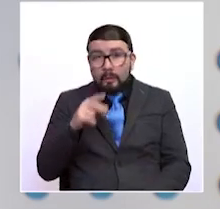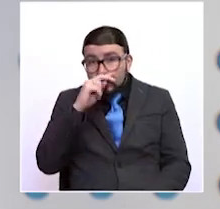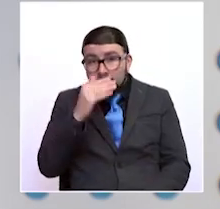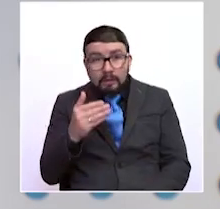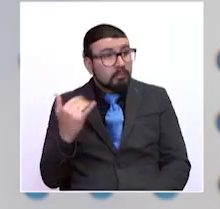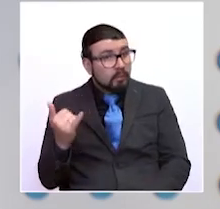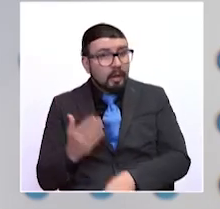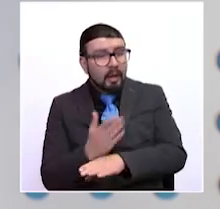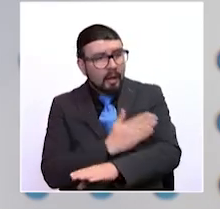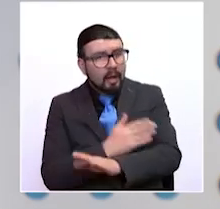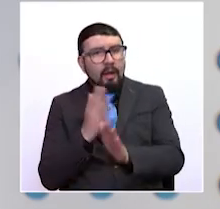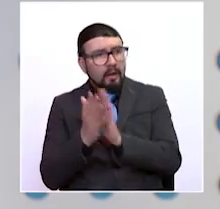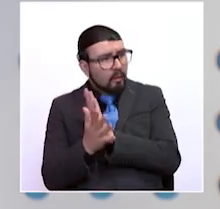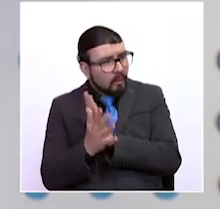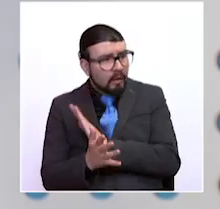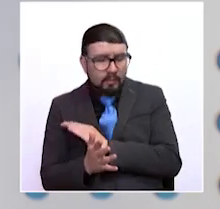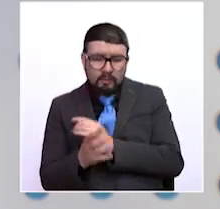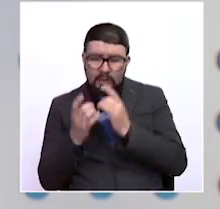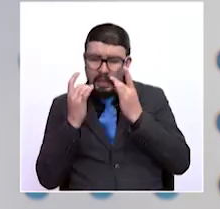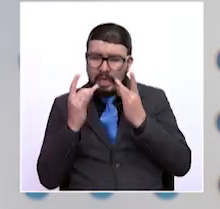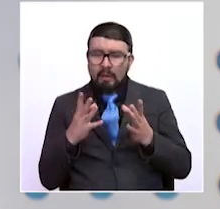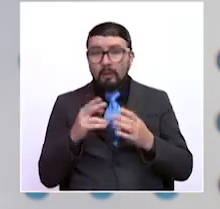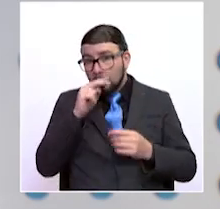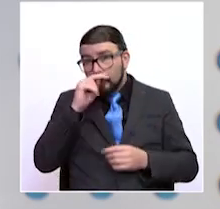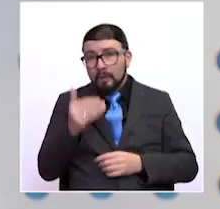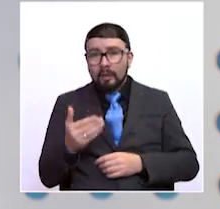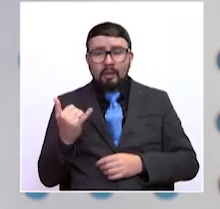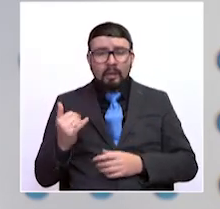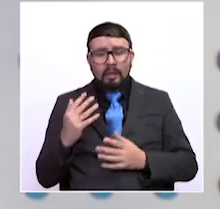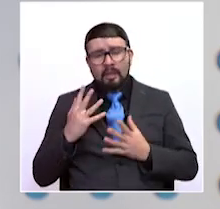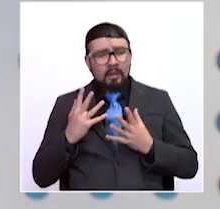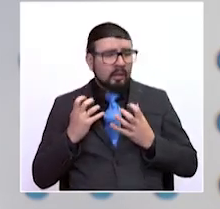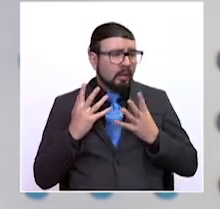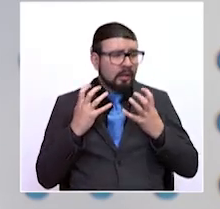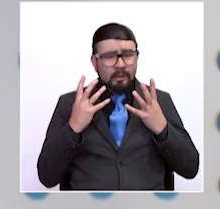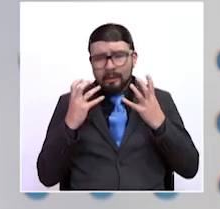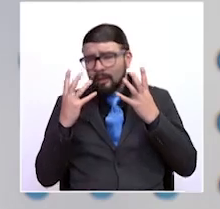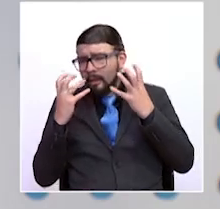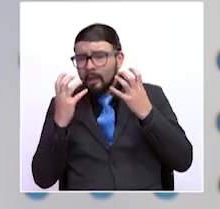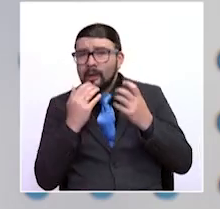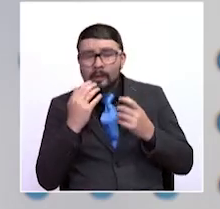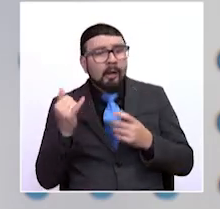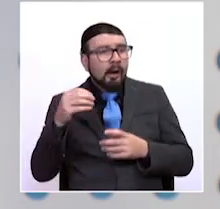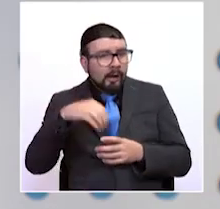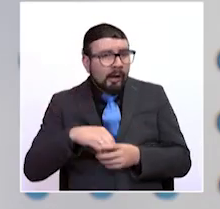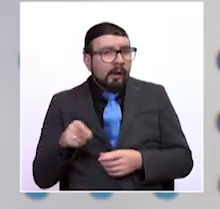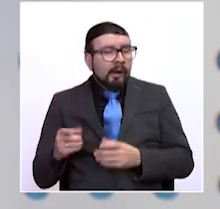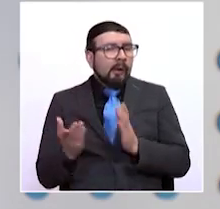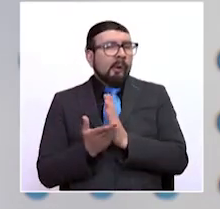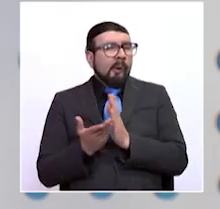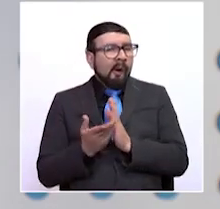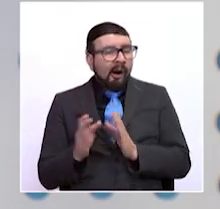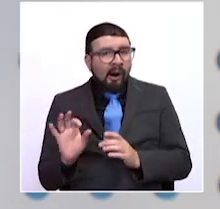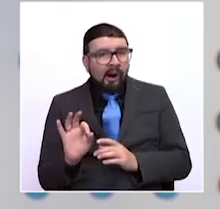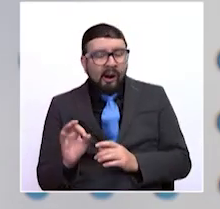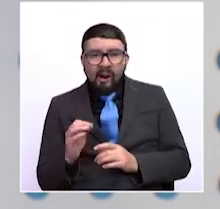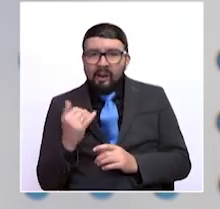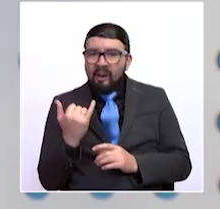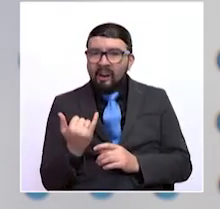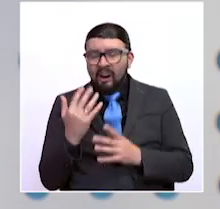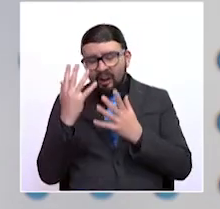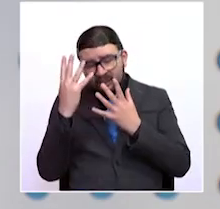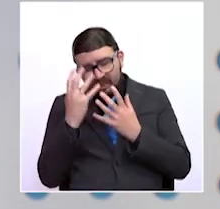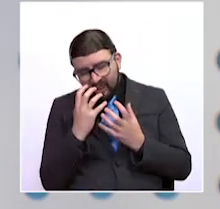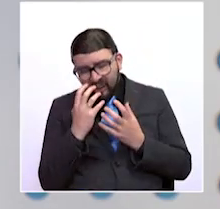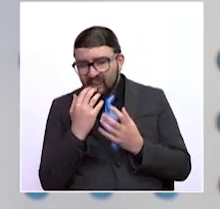son terribles. Un niño entra en depresión cuando está en temporada escolar, cuando se enfrenta hacia la